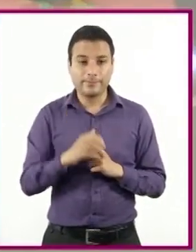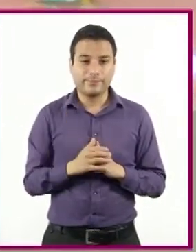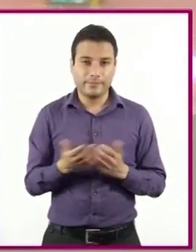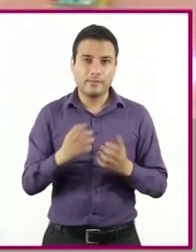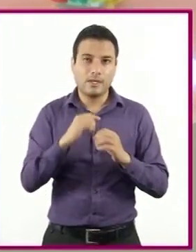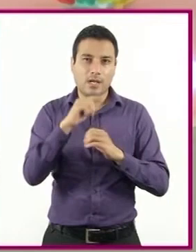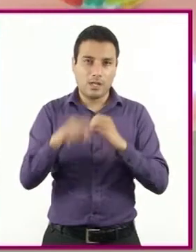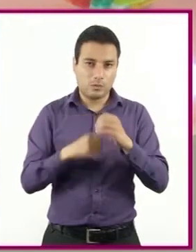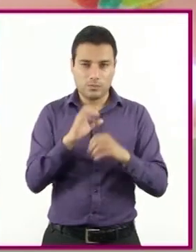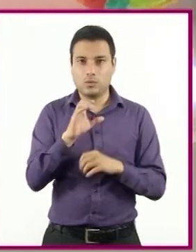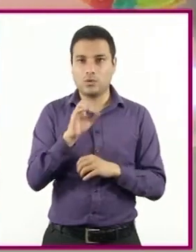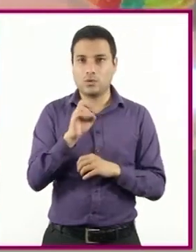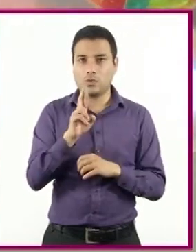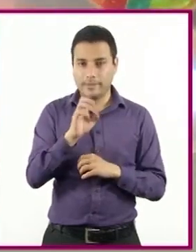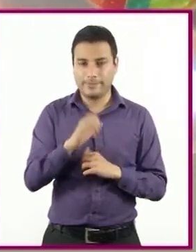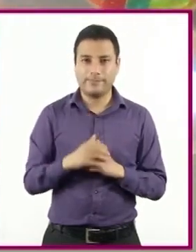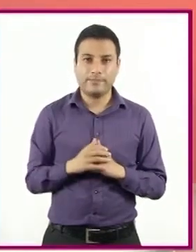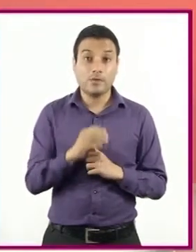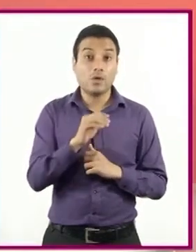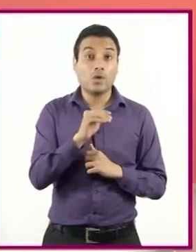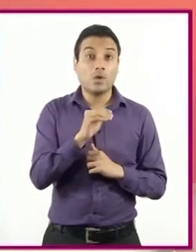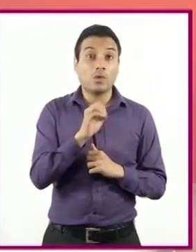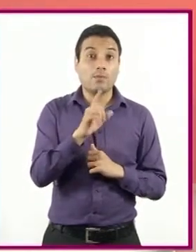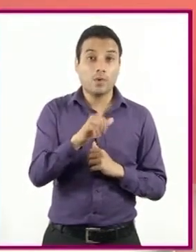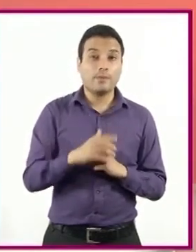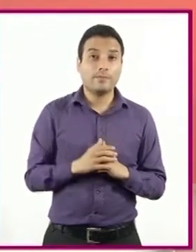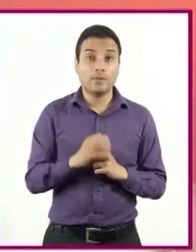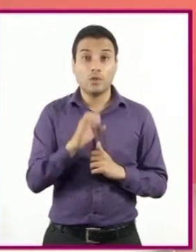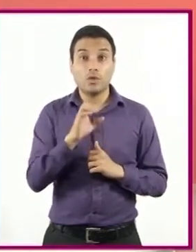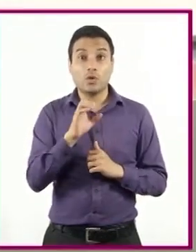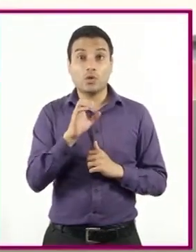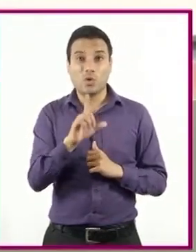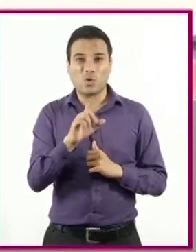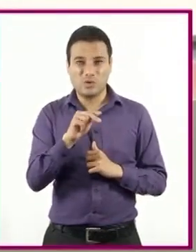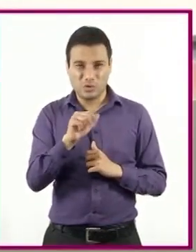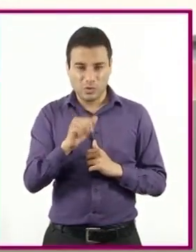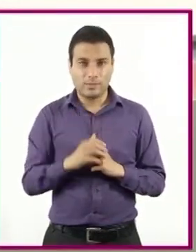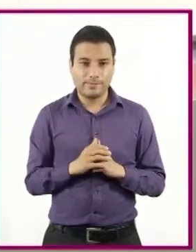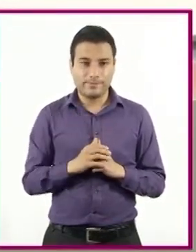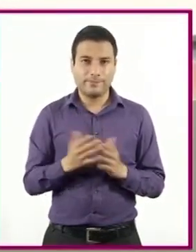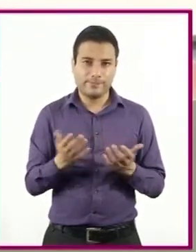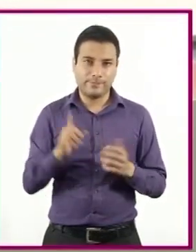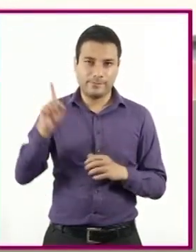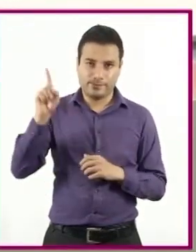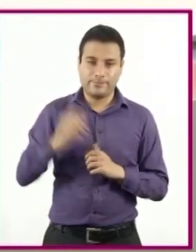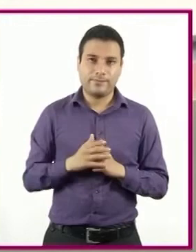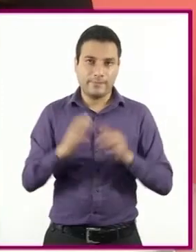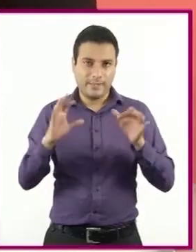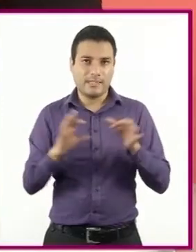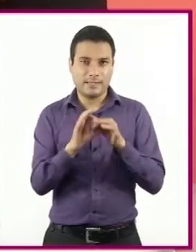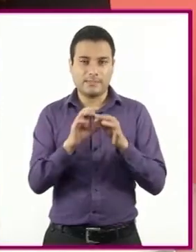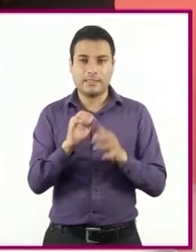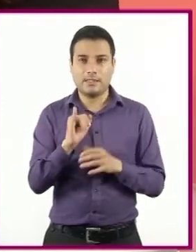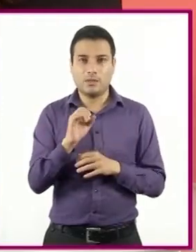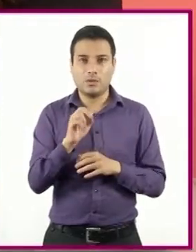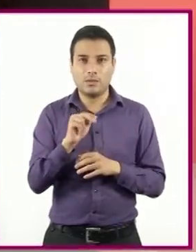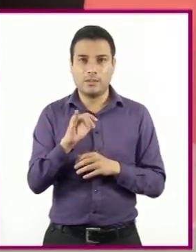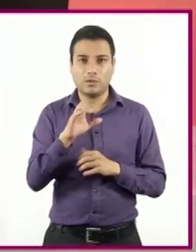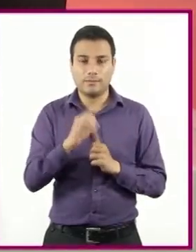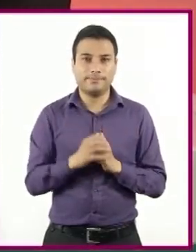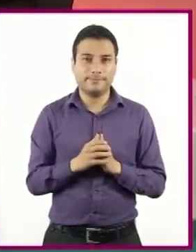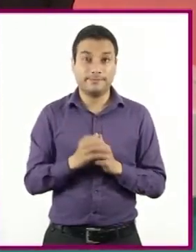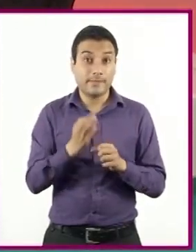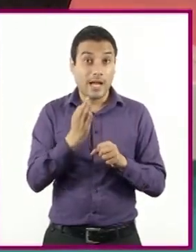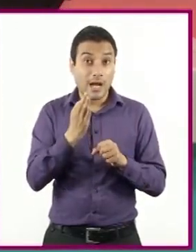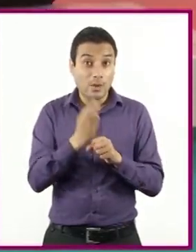cobre. El mol de cloruro de sodio es la fórmula unitaria de un enlace iónico. Llegamos así a